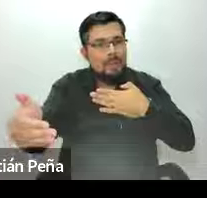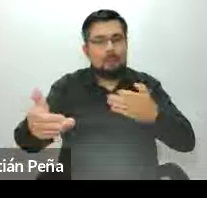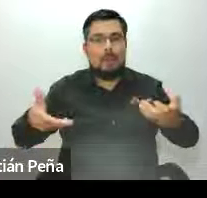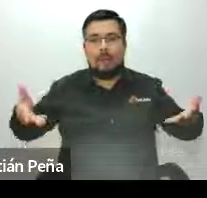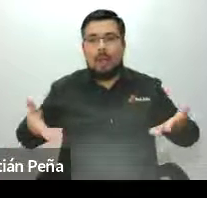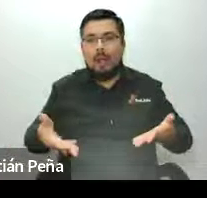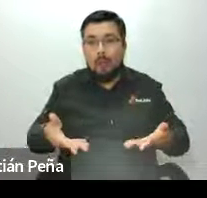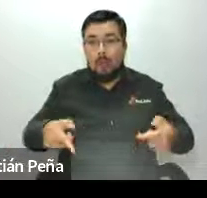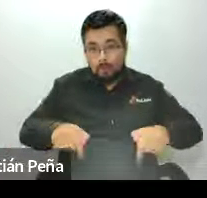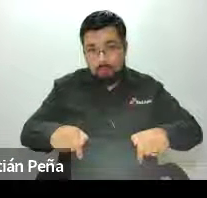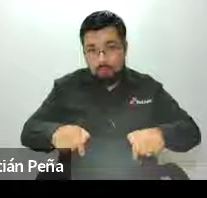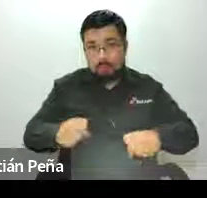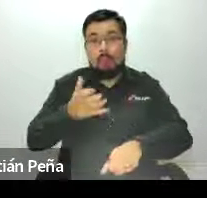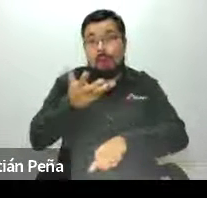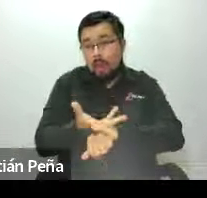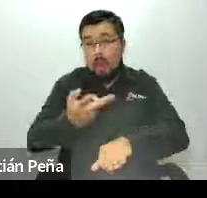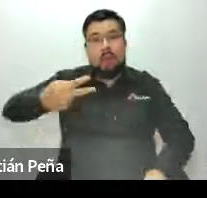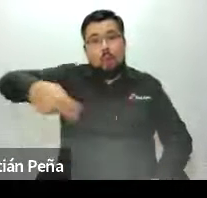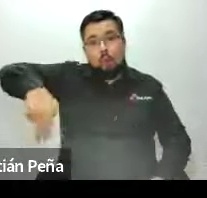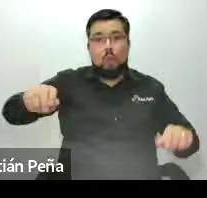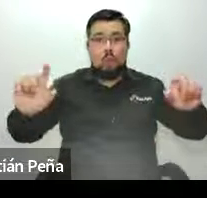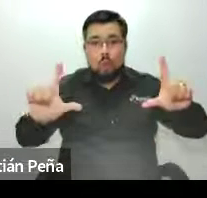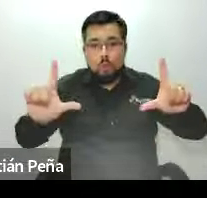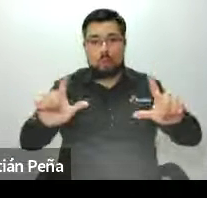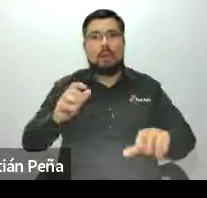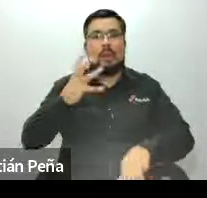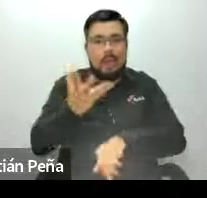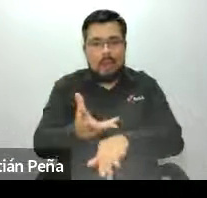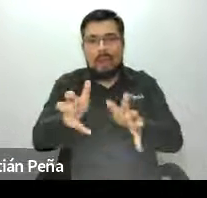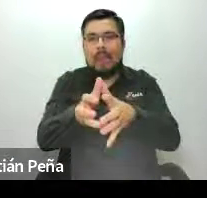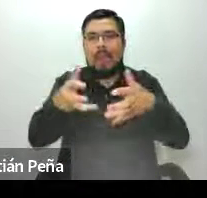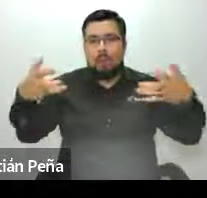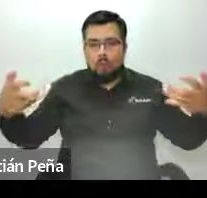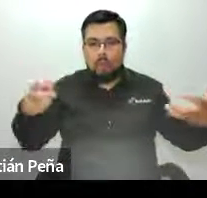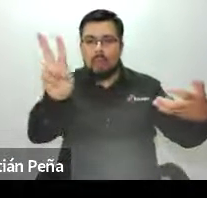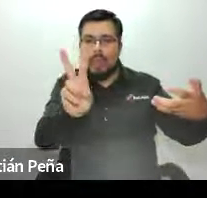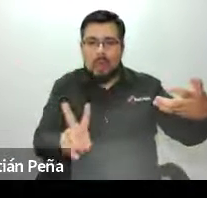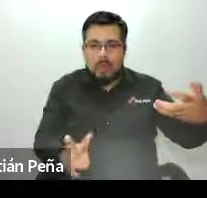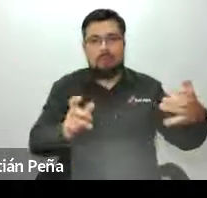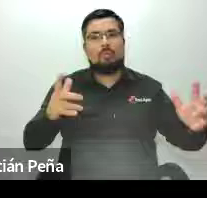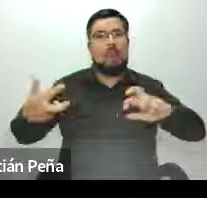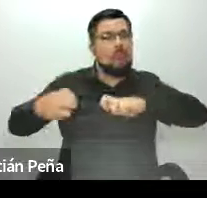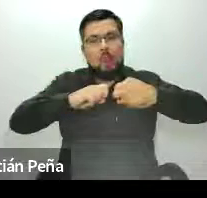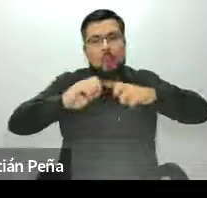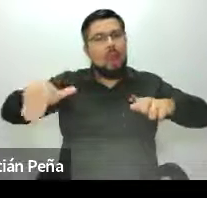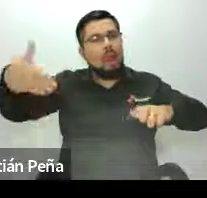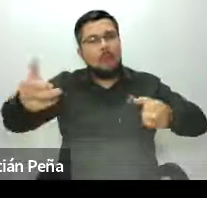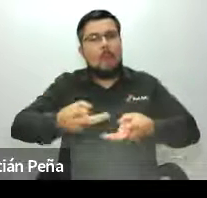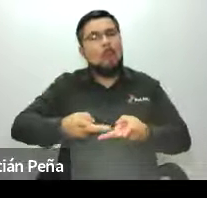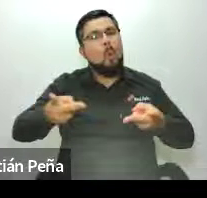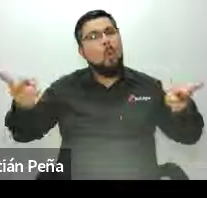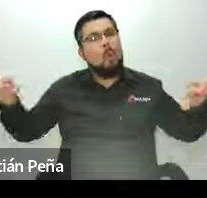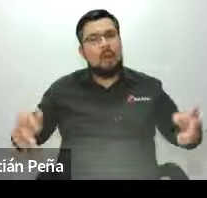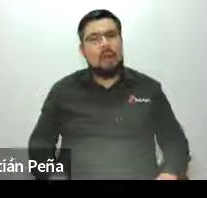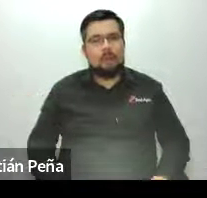presentes, que están en las noticias, que están en los diarios, ¿no es cierto?, que están en la discusión pública, ¿no? Y que vale la pena, ¿no?,